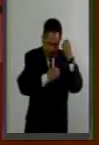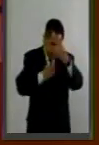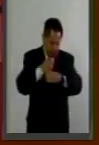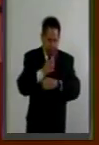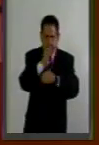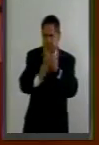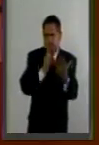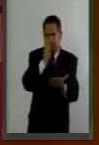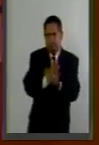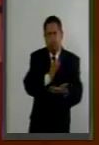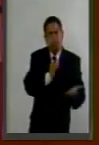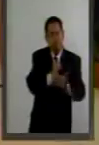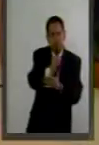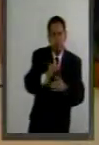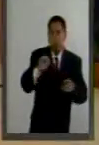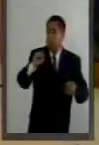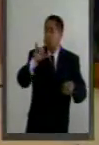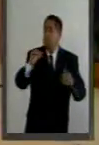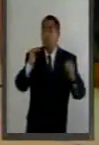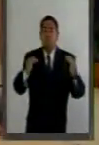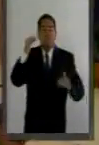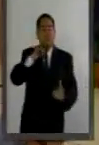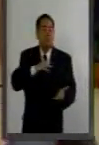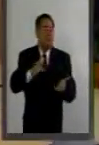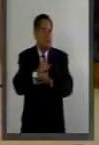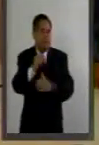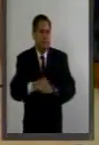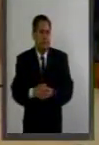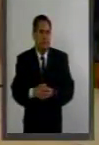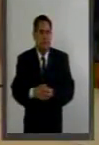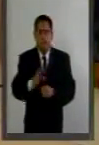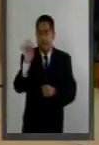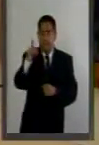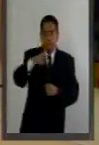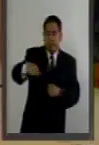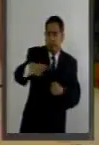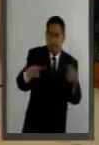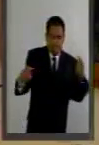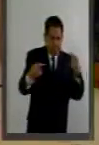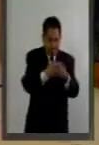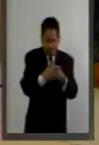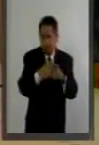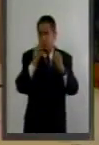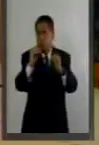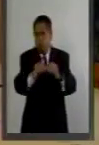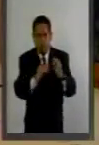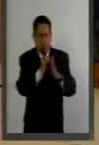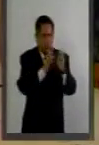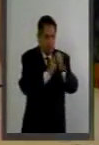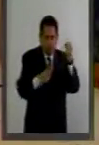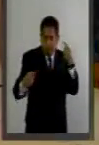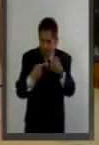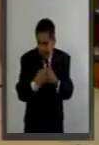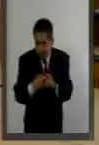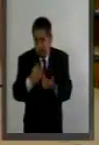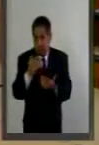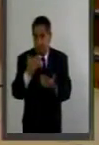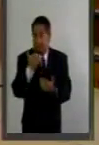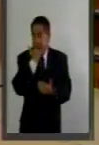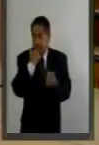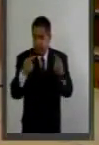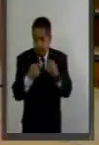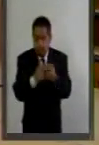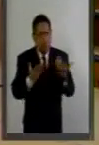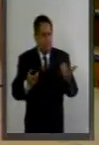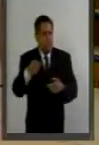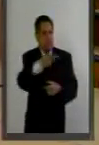definitiva resolución. En el caso de las acciones de inconstitucionalidad y las controversias constitucionales, se establece que el